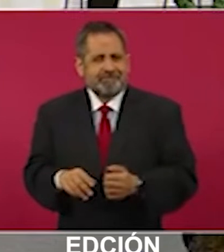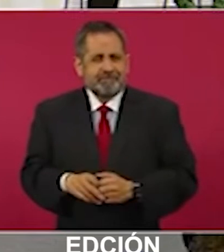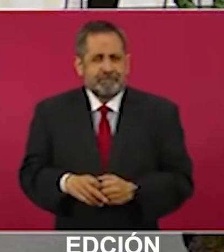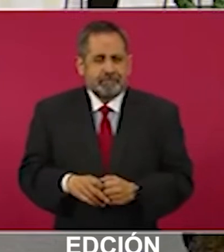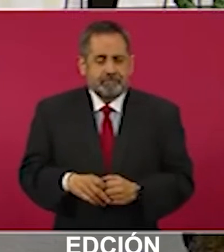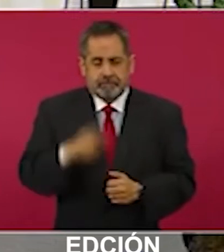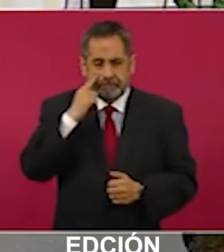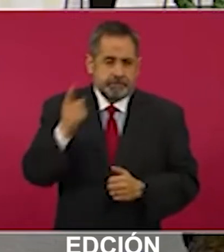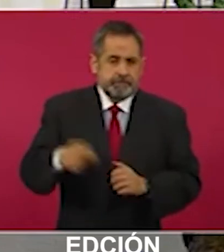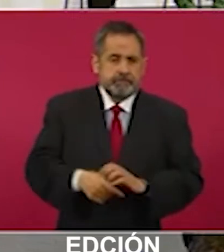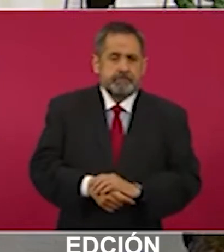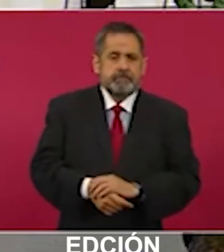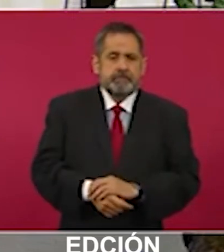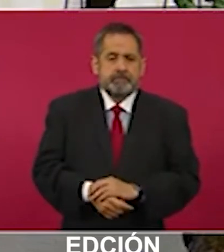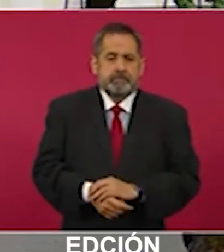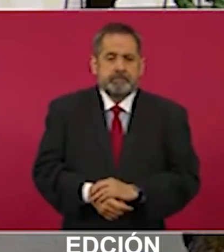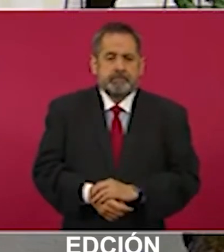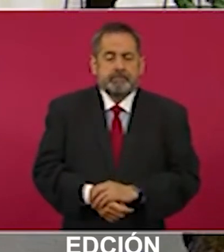Aquí está.